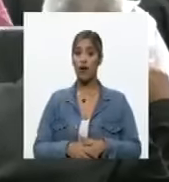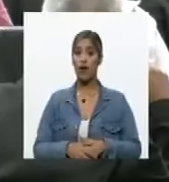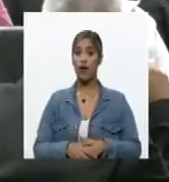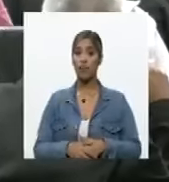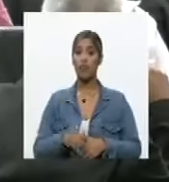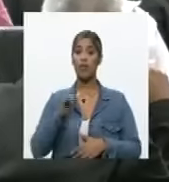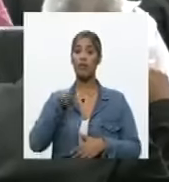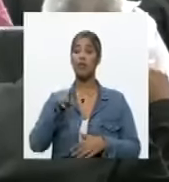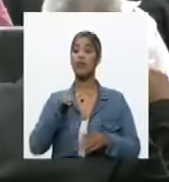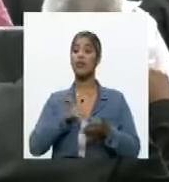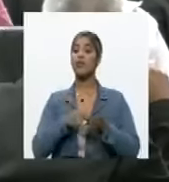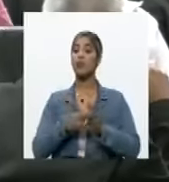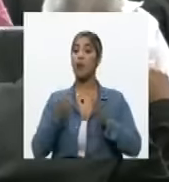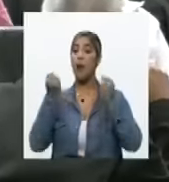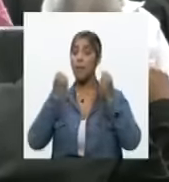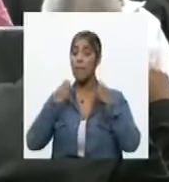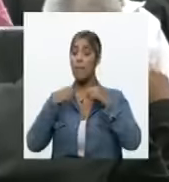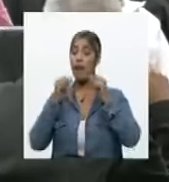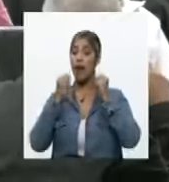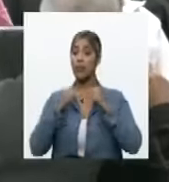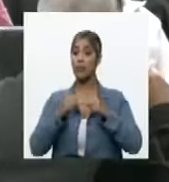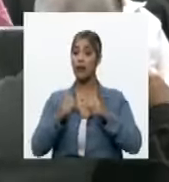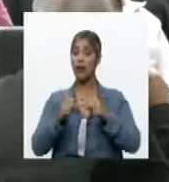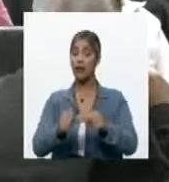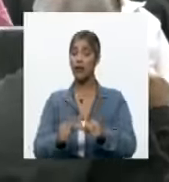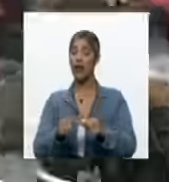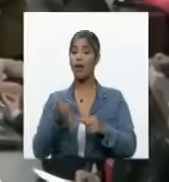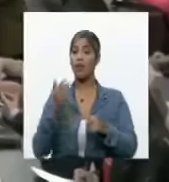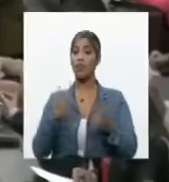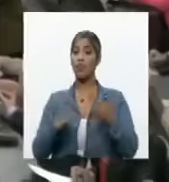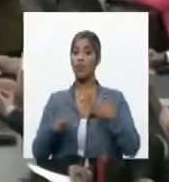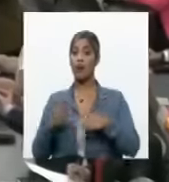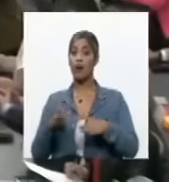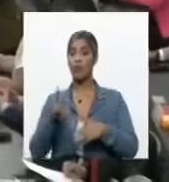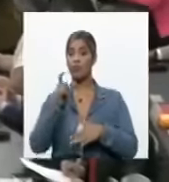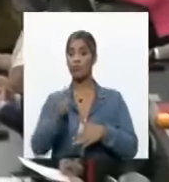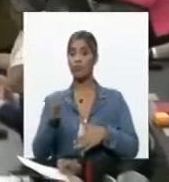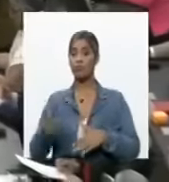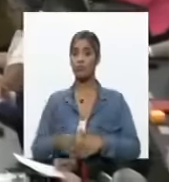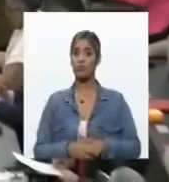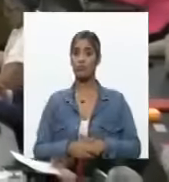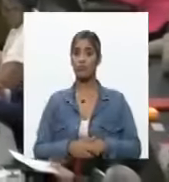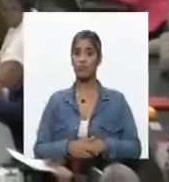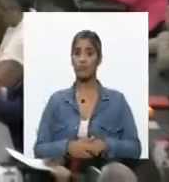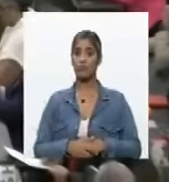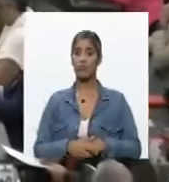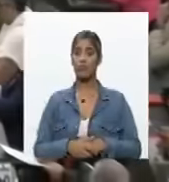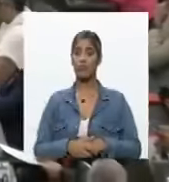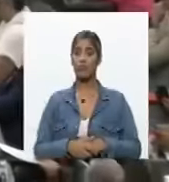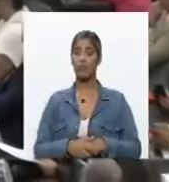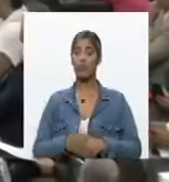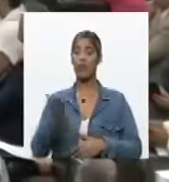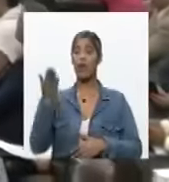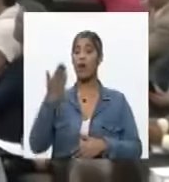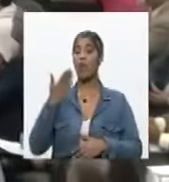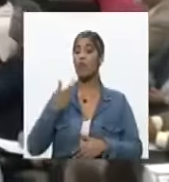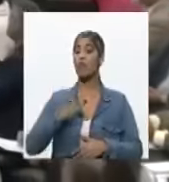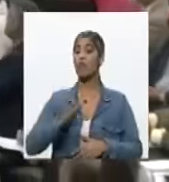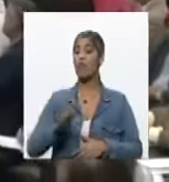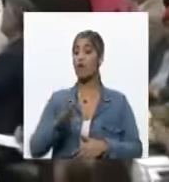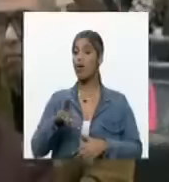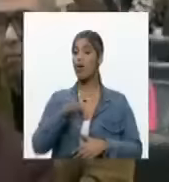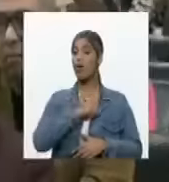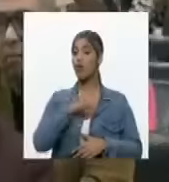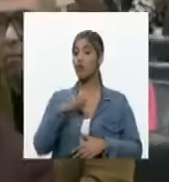era la práctica permanente del asesinato, del vejamen, de la muerte a la